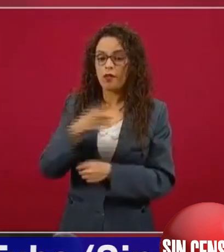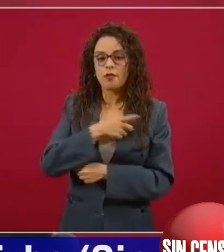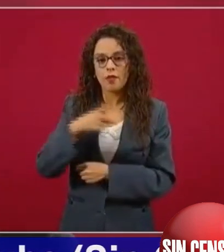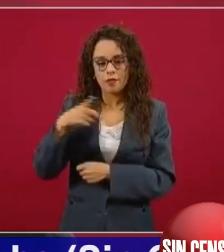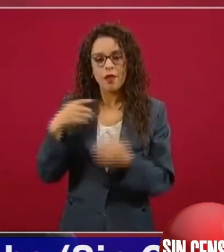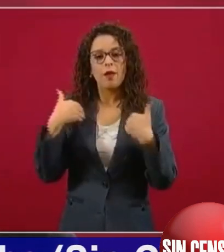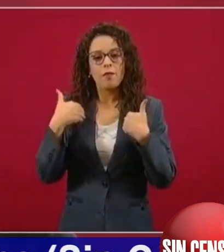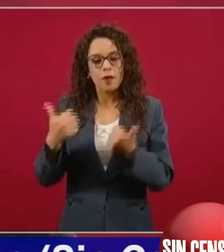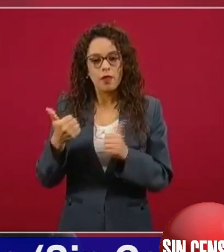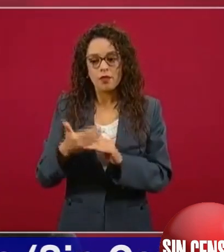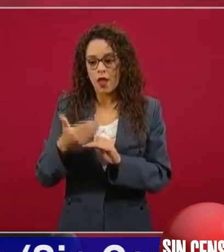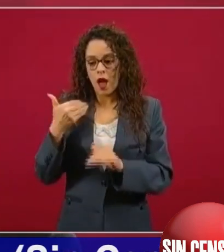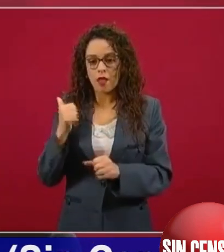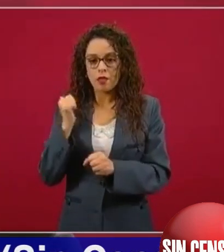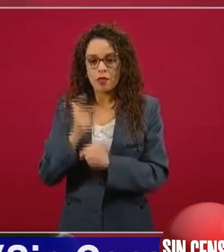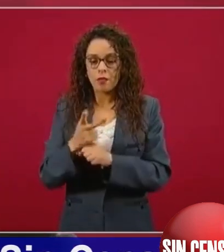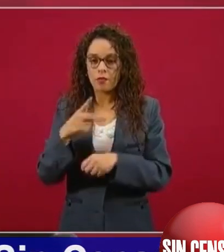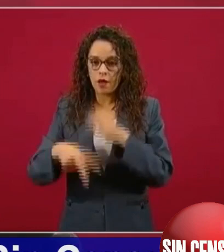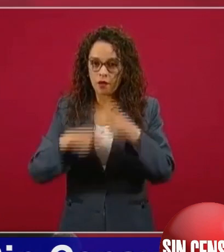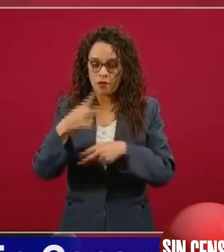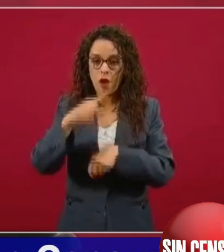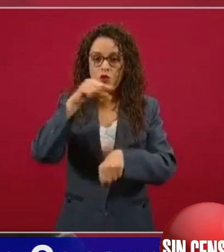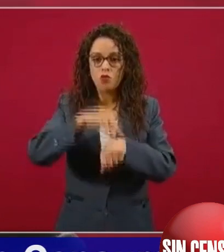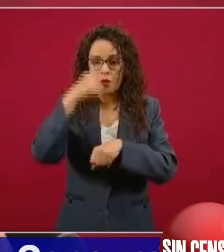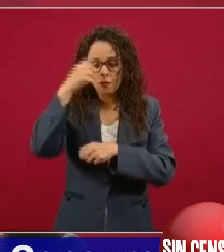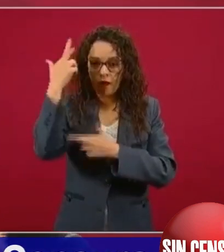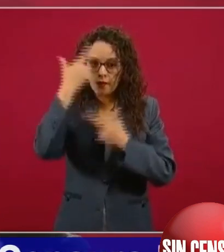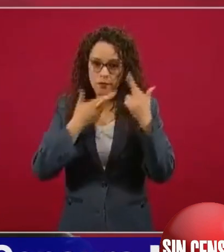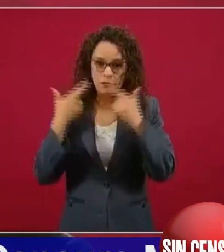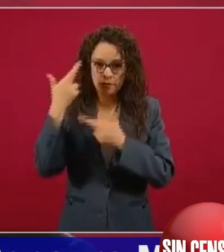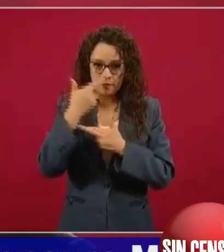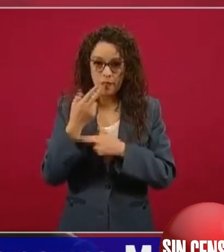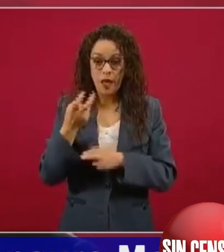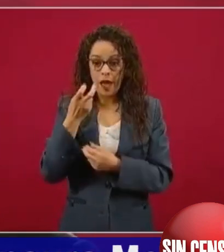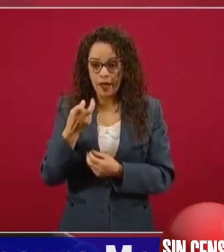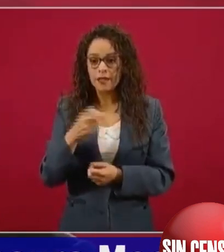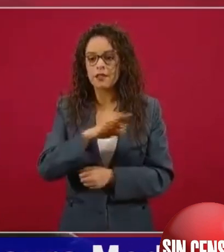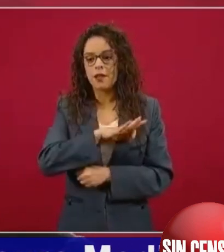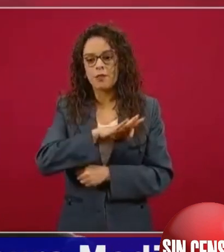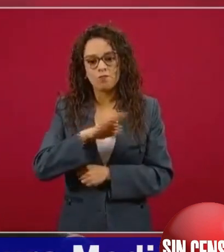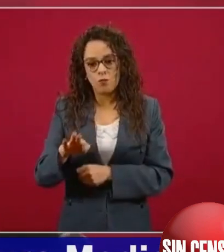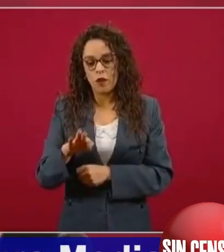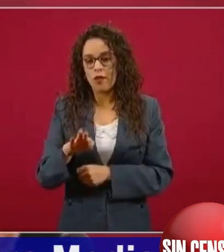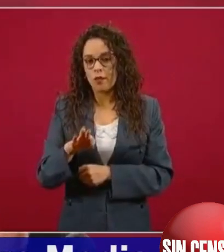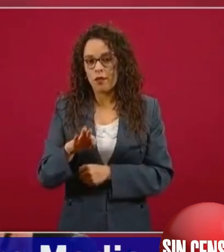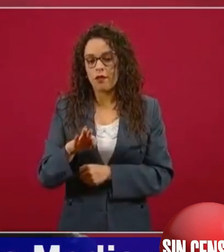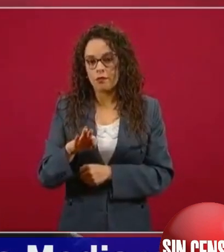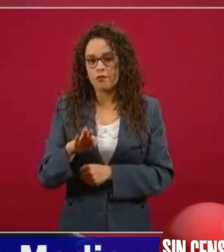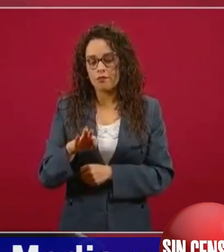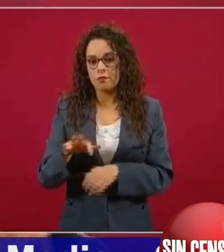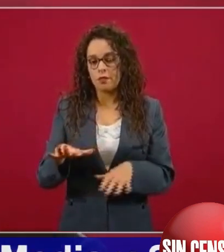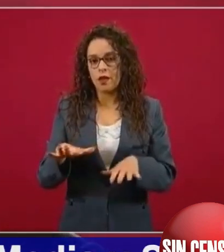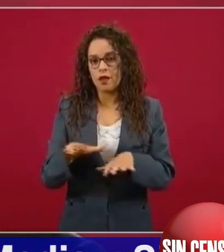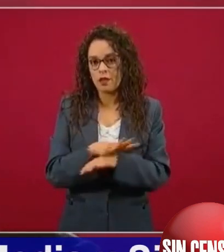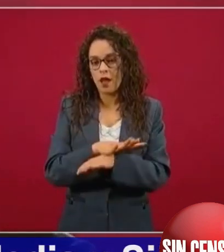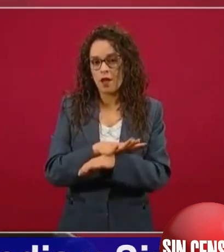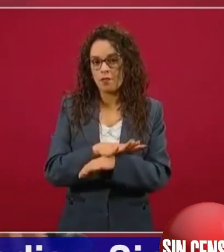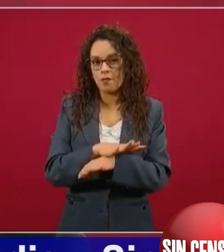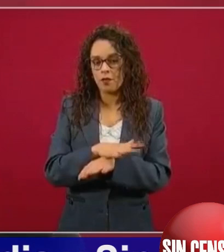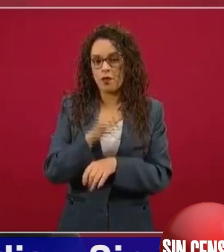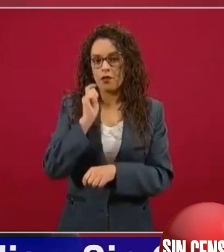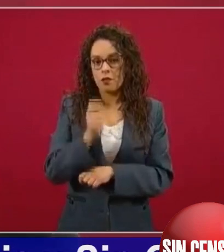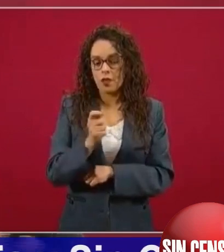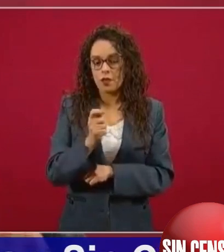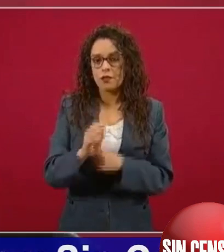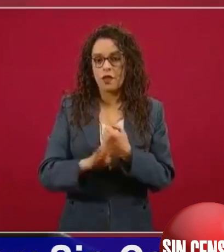prontamente a la atención médica. Esto puede hacer la gran diferencia entre un daño fatal